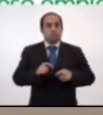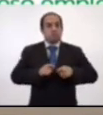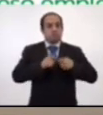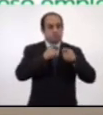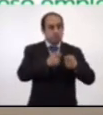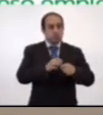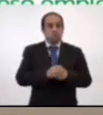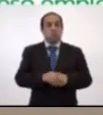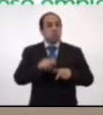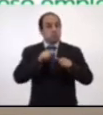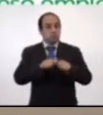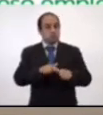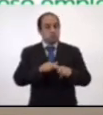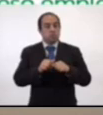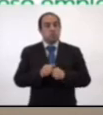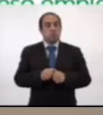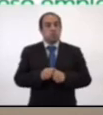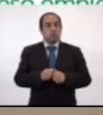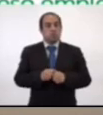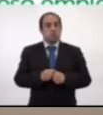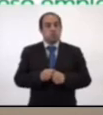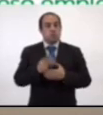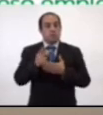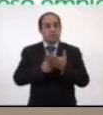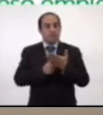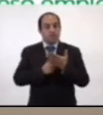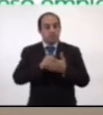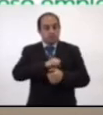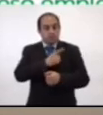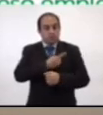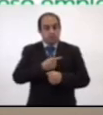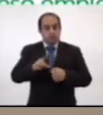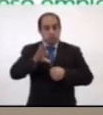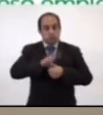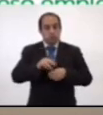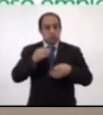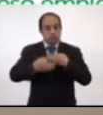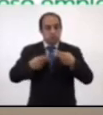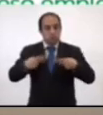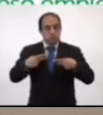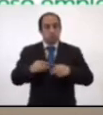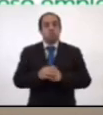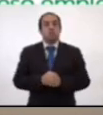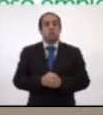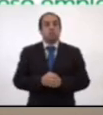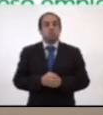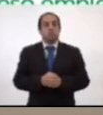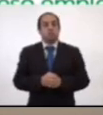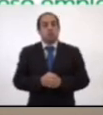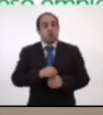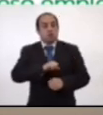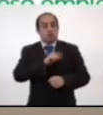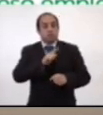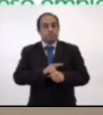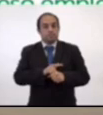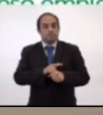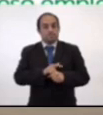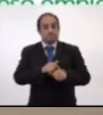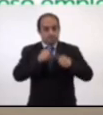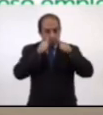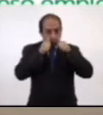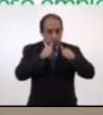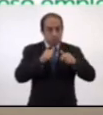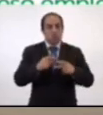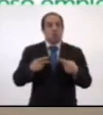entrega. Se mantienen medidas de salud integral a todas las víctimas, con especial énfasis en